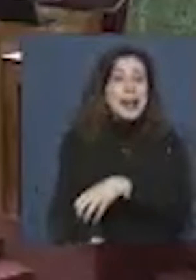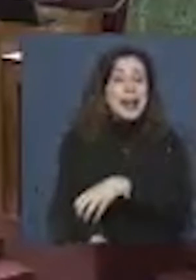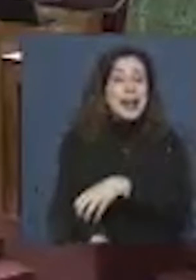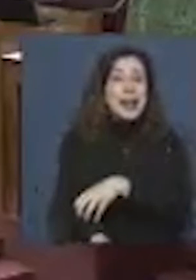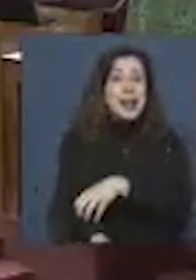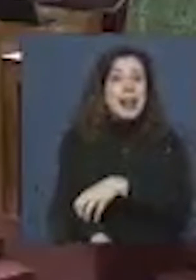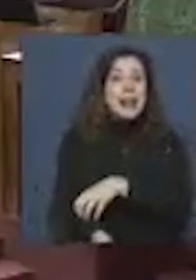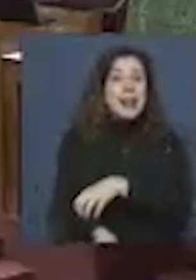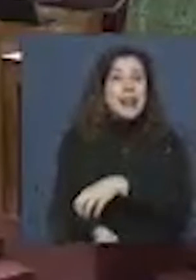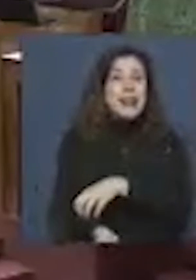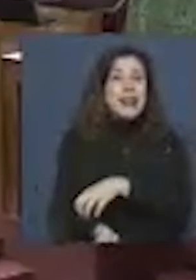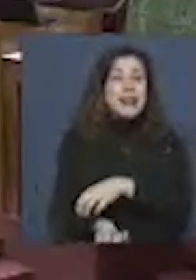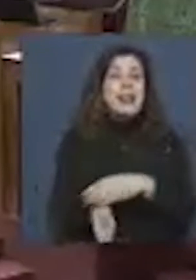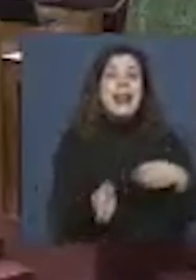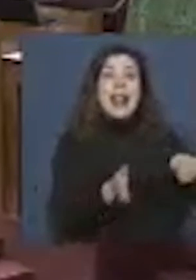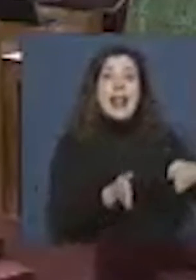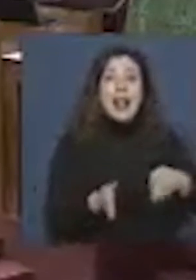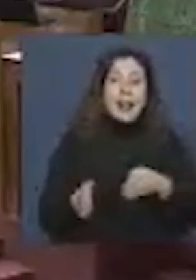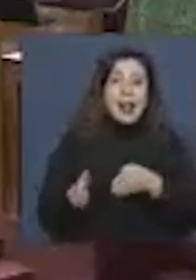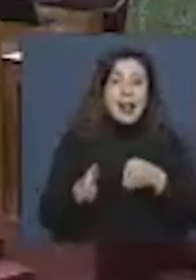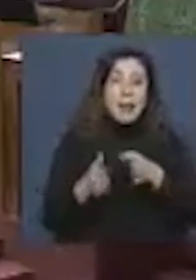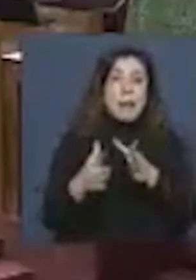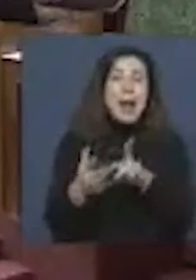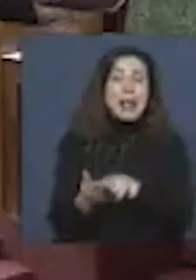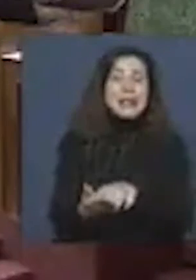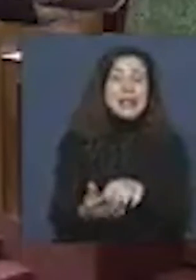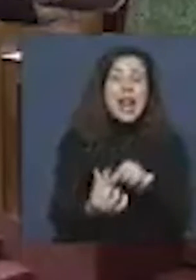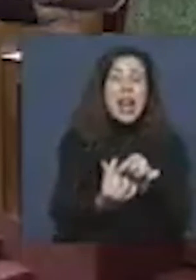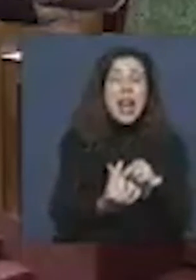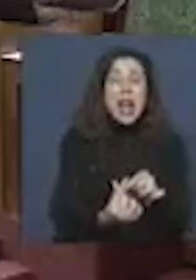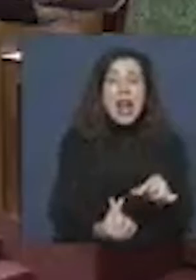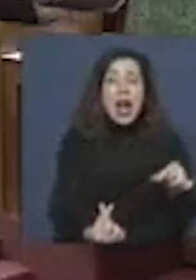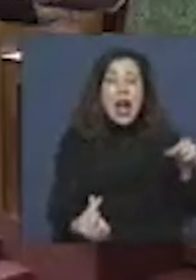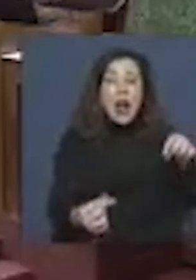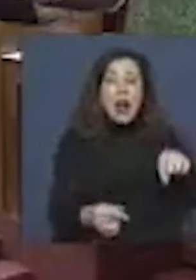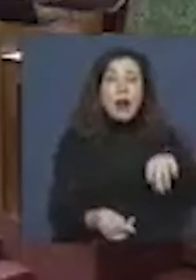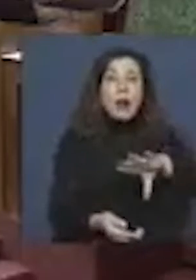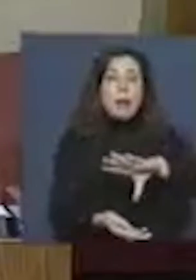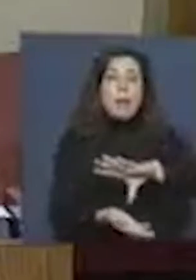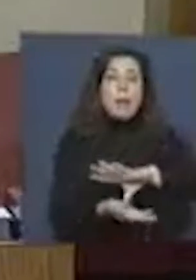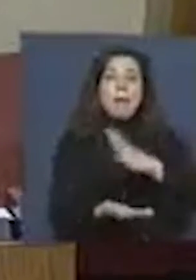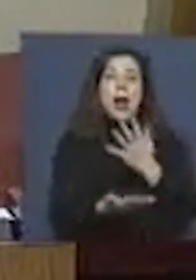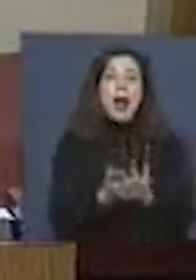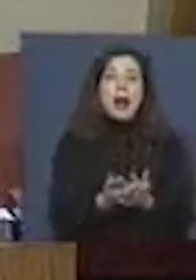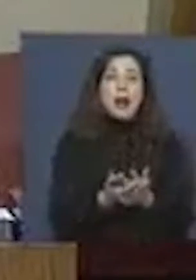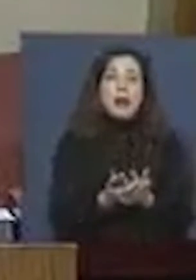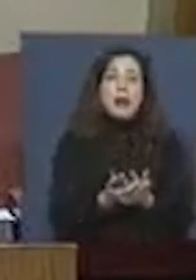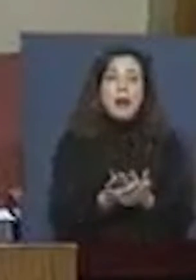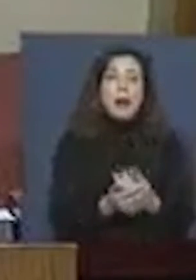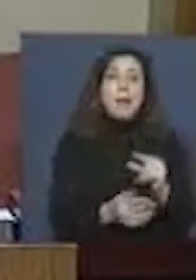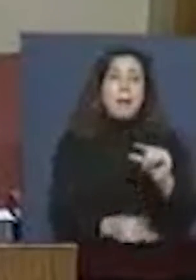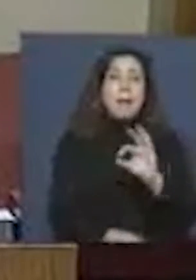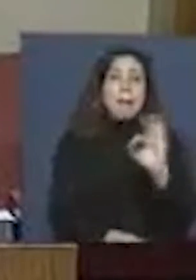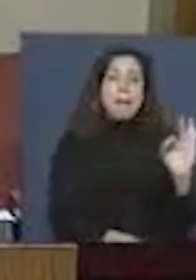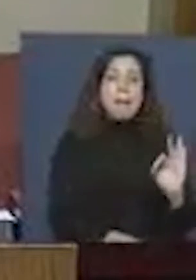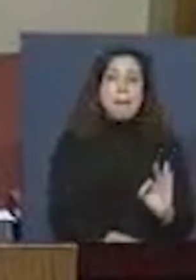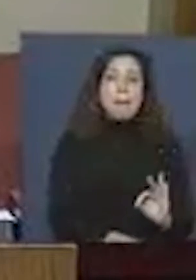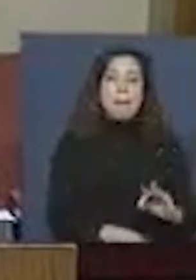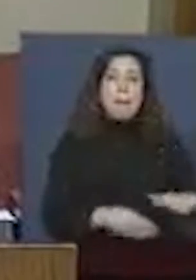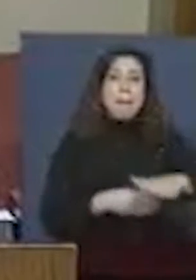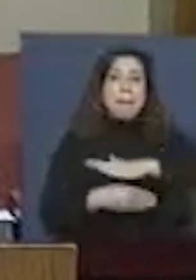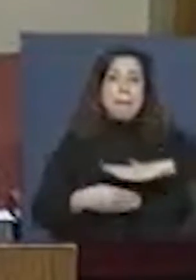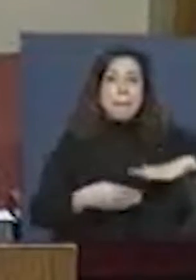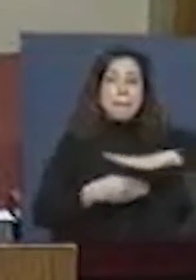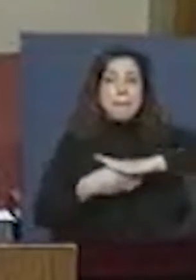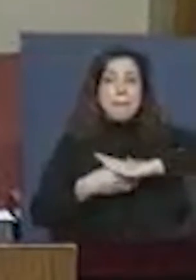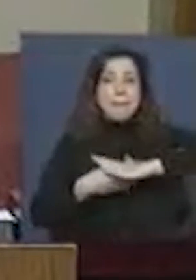caminera más extensa de nuestro país, donde se encuentra el menor porcentaje de